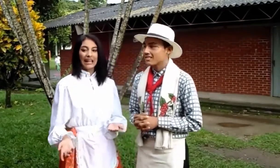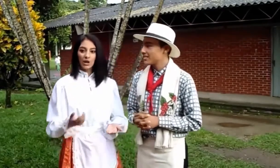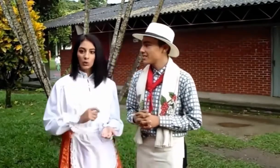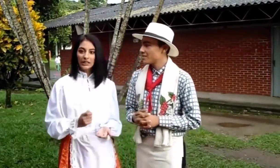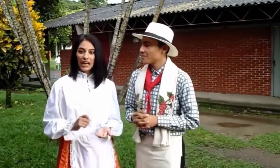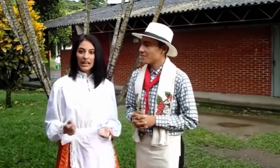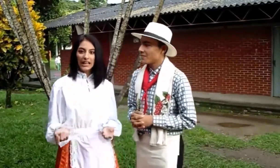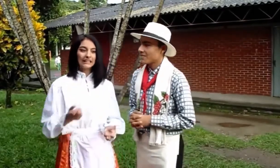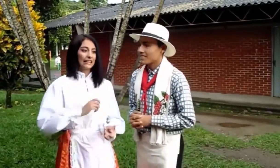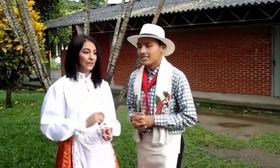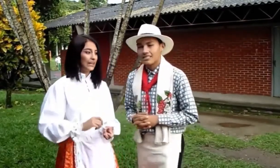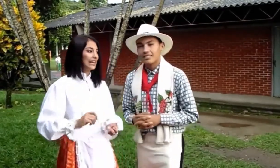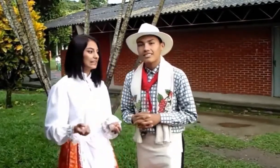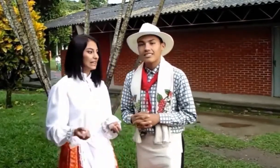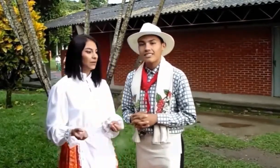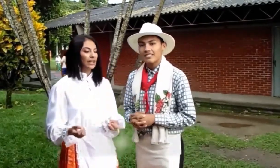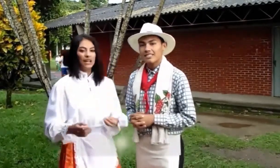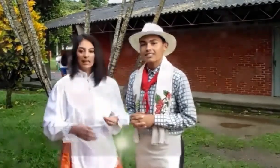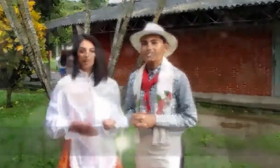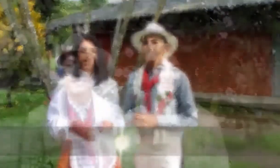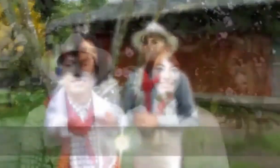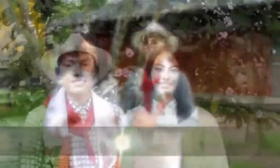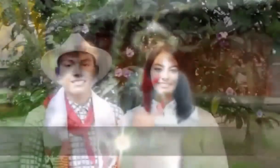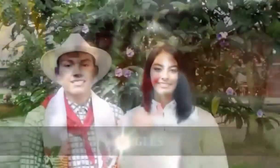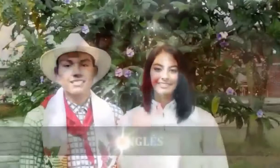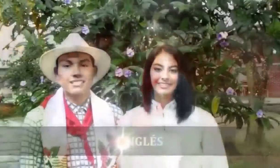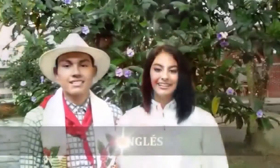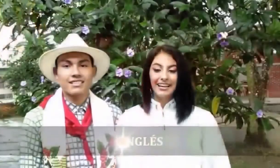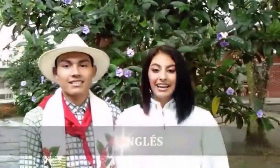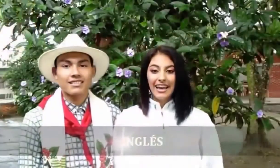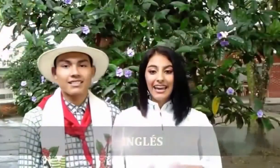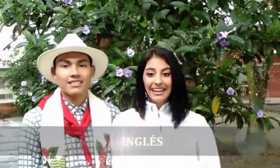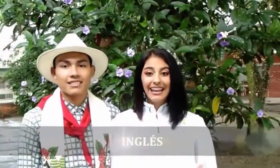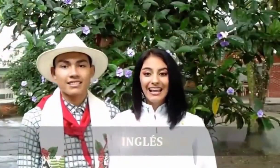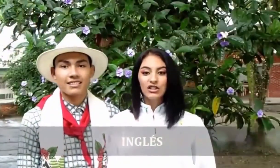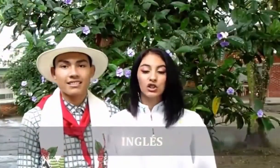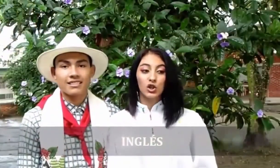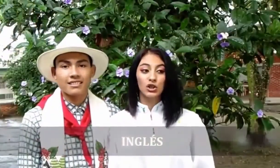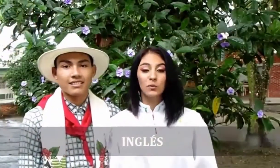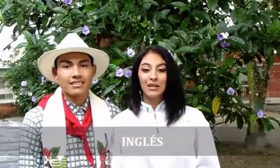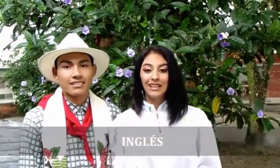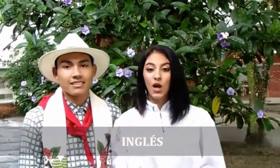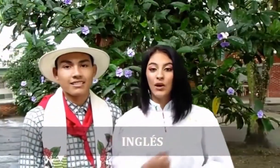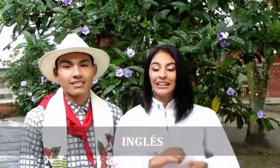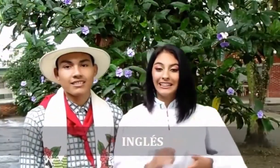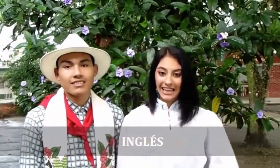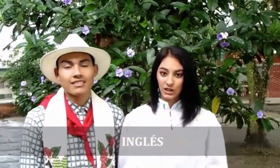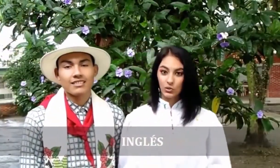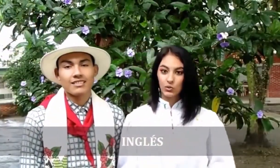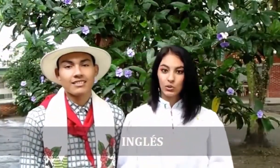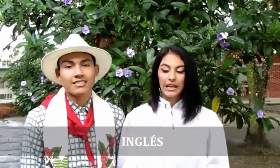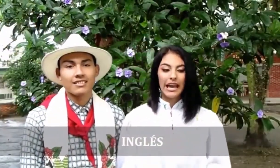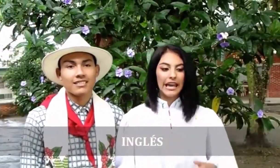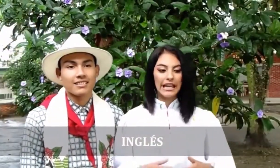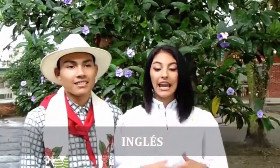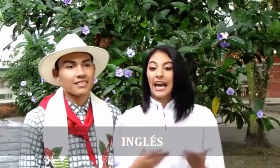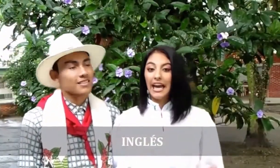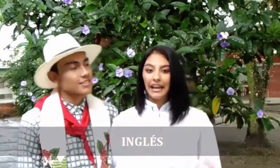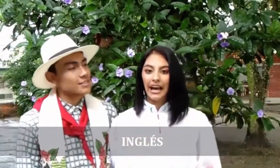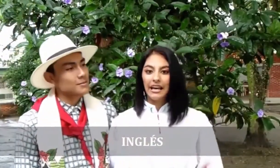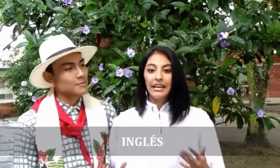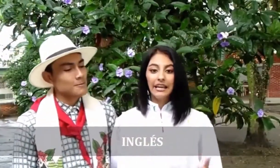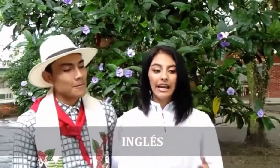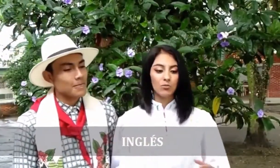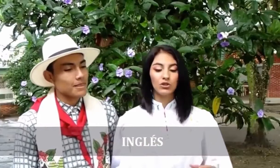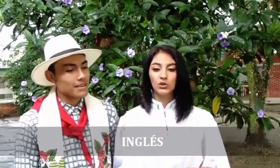la clase tan rutinaria de escribir y la hacemos más práctica. En inglés nosotros nos hemos basado en textos, en